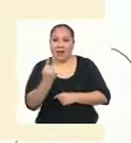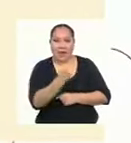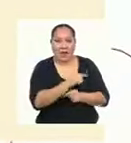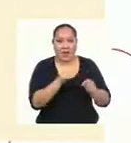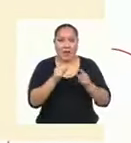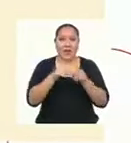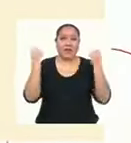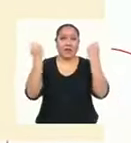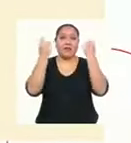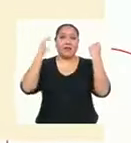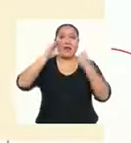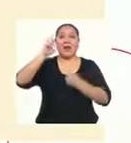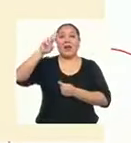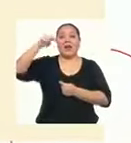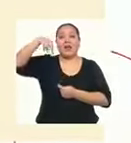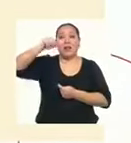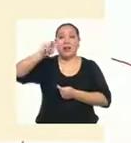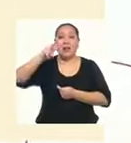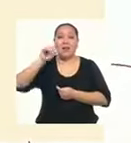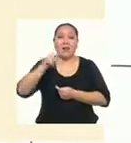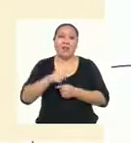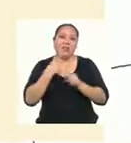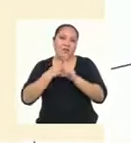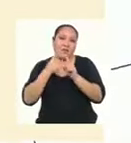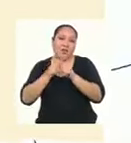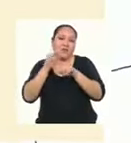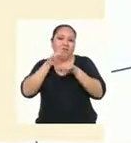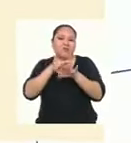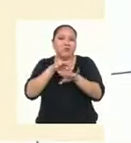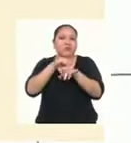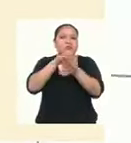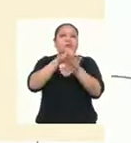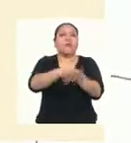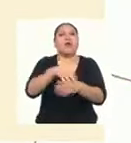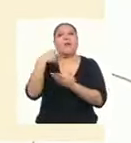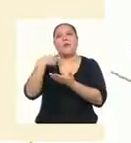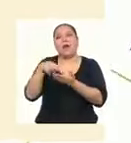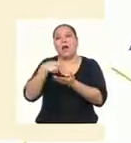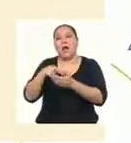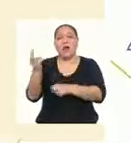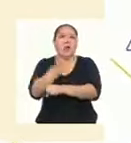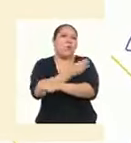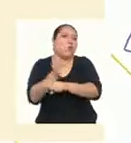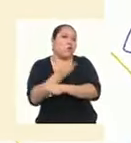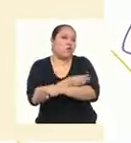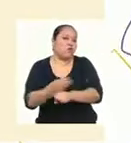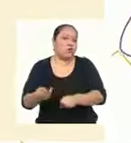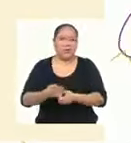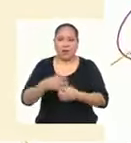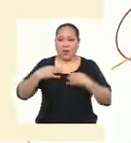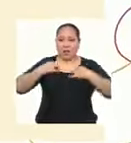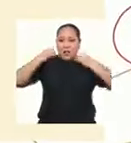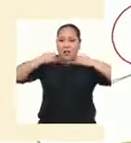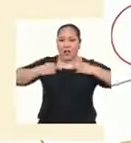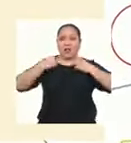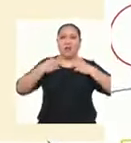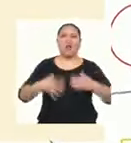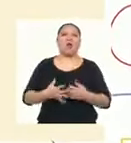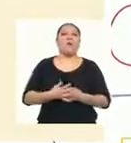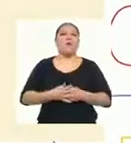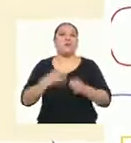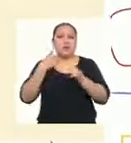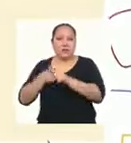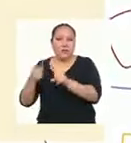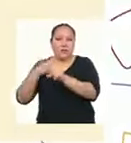diversas manifestaciones culturales, como las comparsas, los bailes, la música, las vestimentas, y